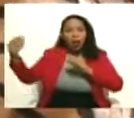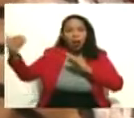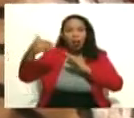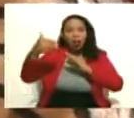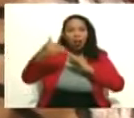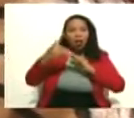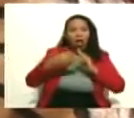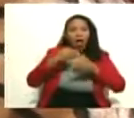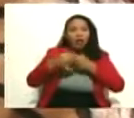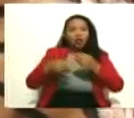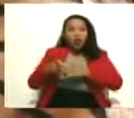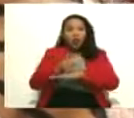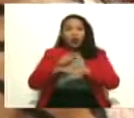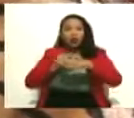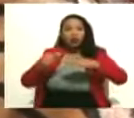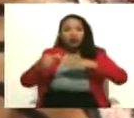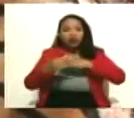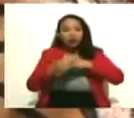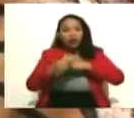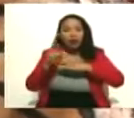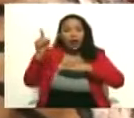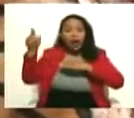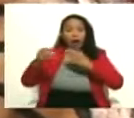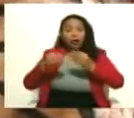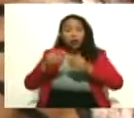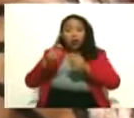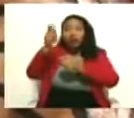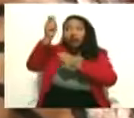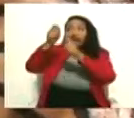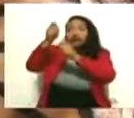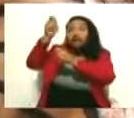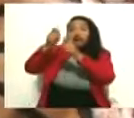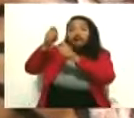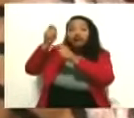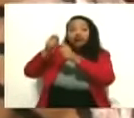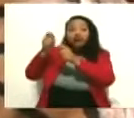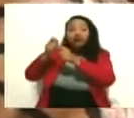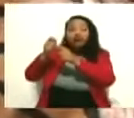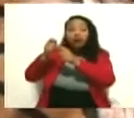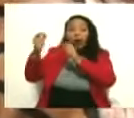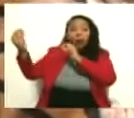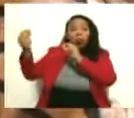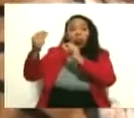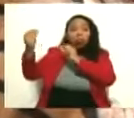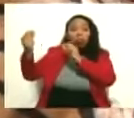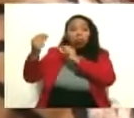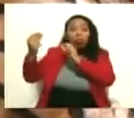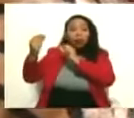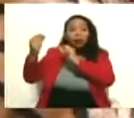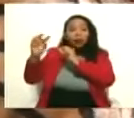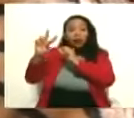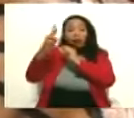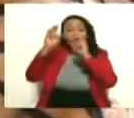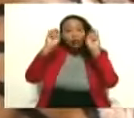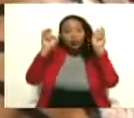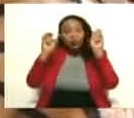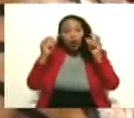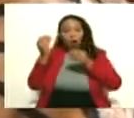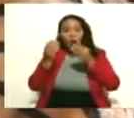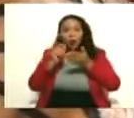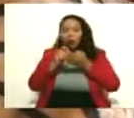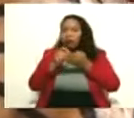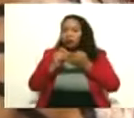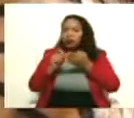recientemente ha ejecutado el gobierno guyanés, quien ha izado una bandera en territorio en disputa? Y en segundo lugar, quisiera saber cómo califica